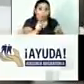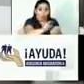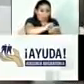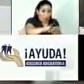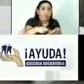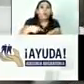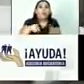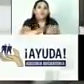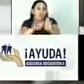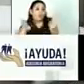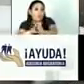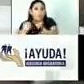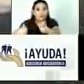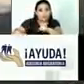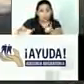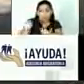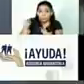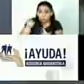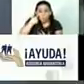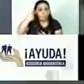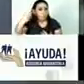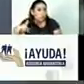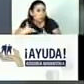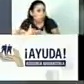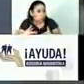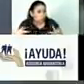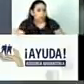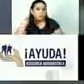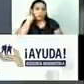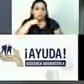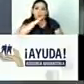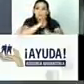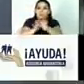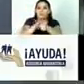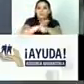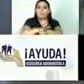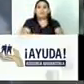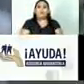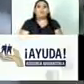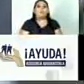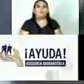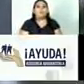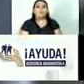sepan que no existe peligro para los estudiantes por la situación del COVID-19.